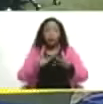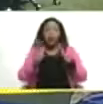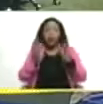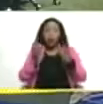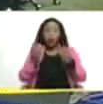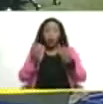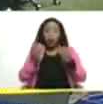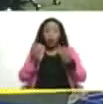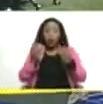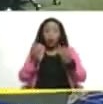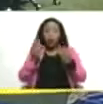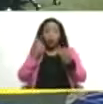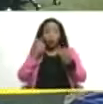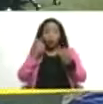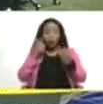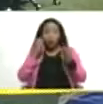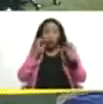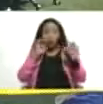Y digo más.